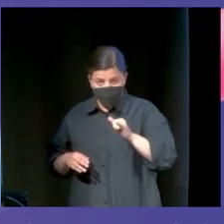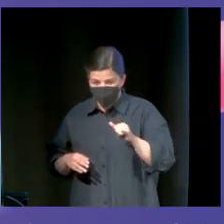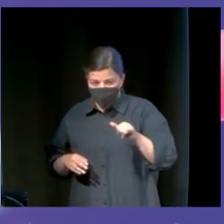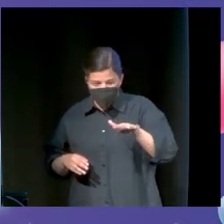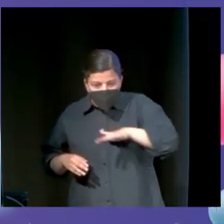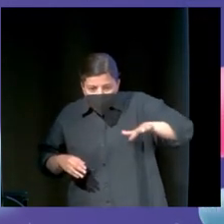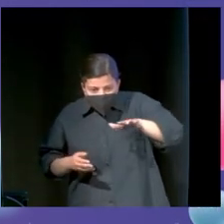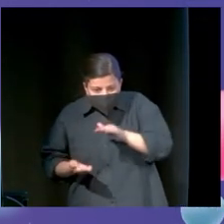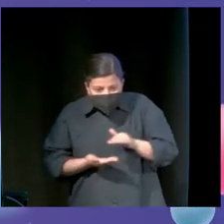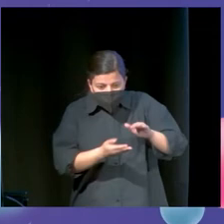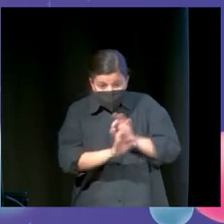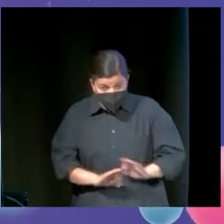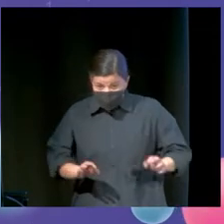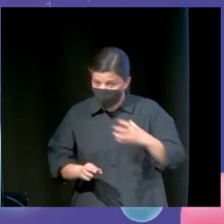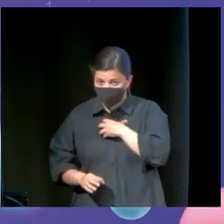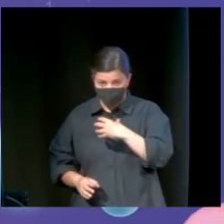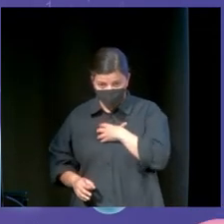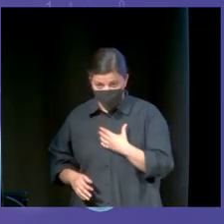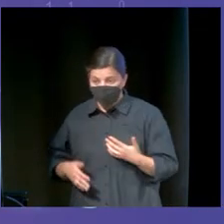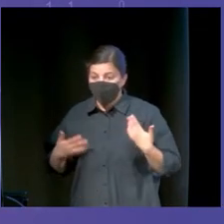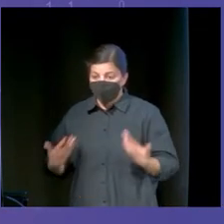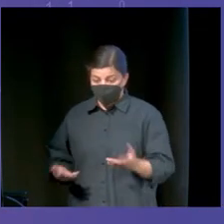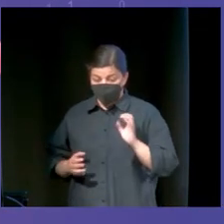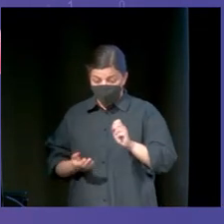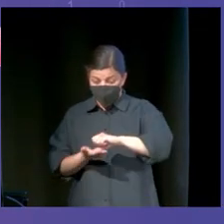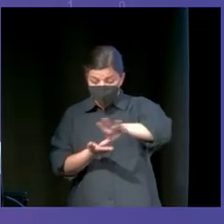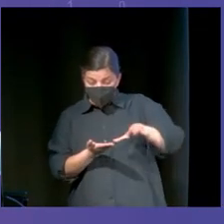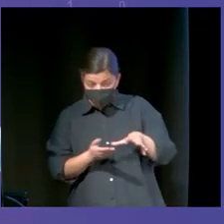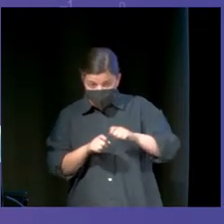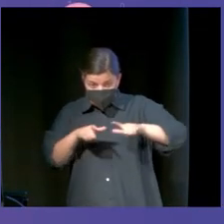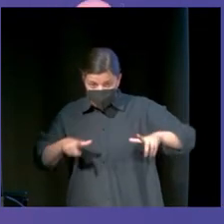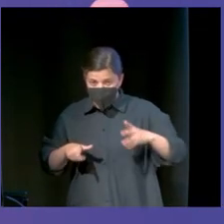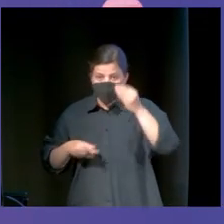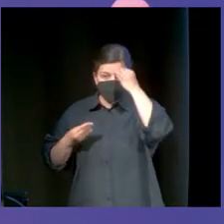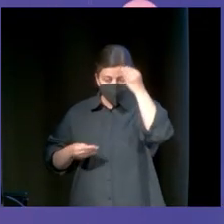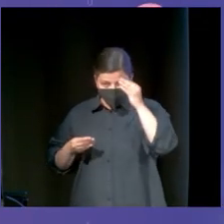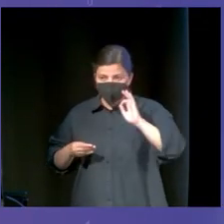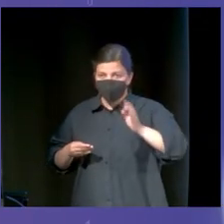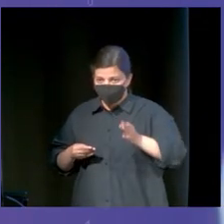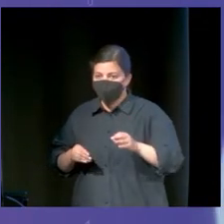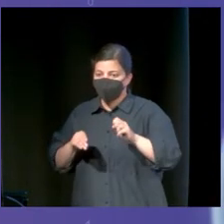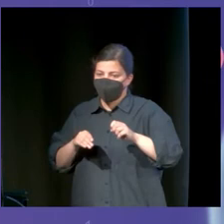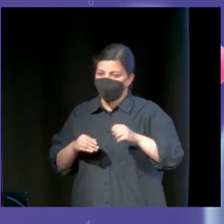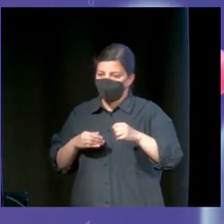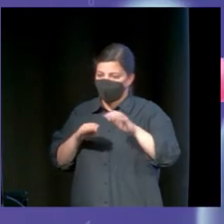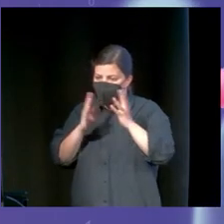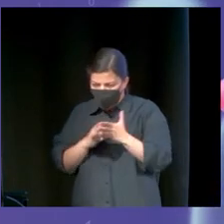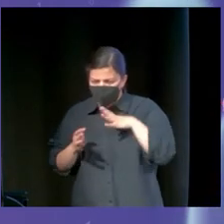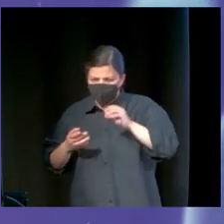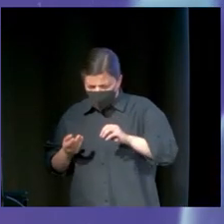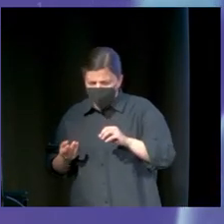sólo con estas plataformas descentralizadas pensamos que sí que los mundos pueden ser interoperables